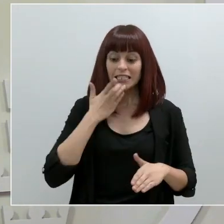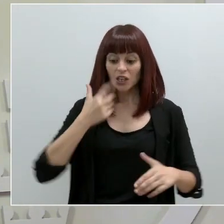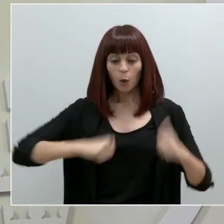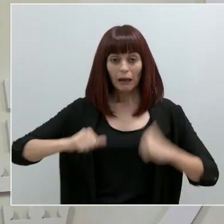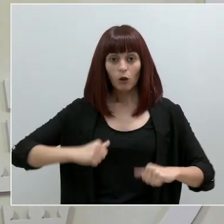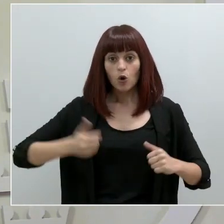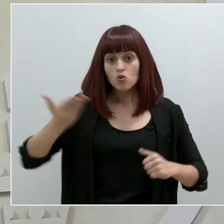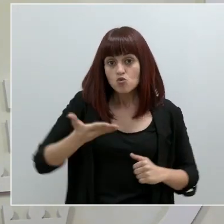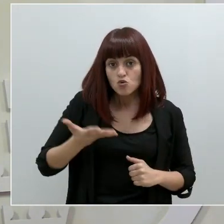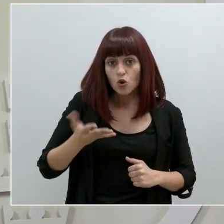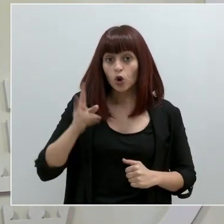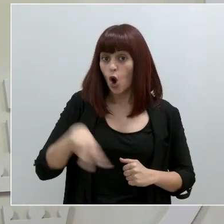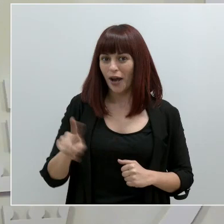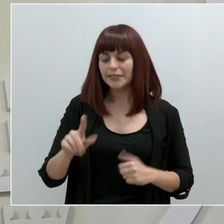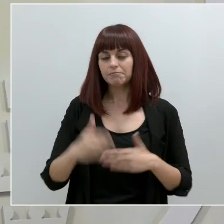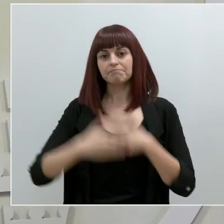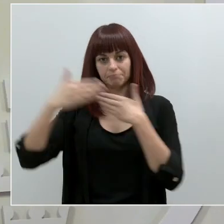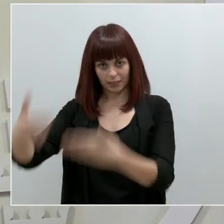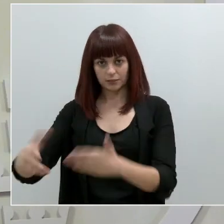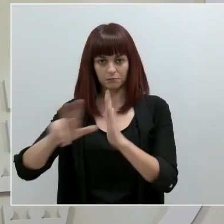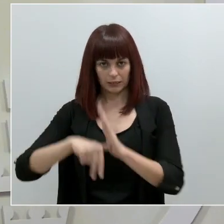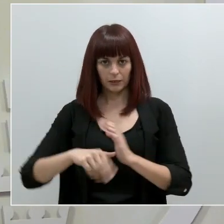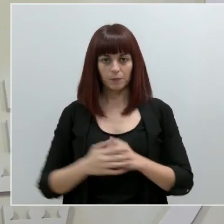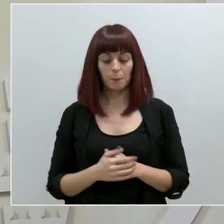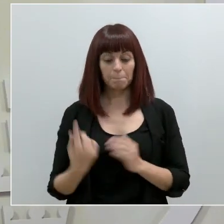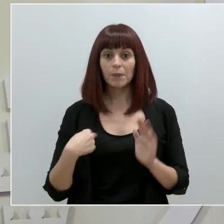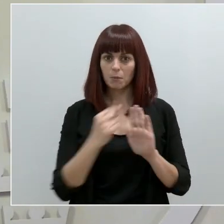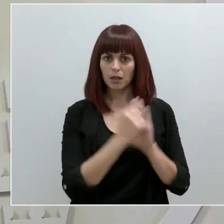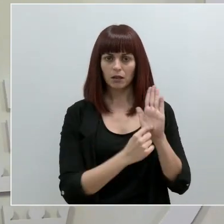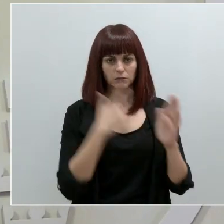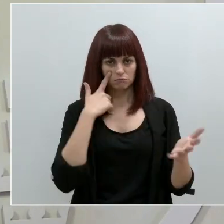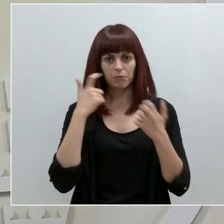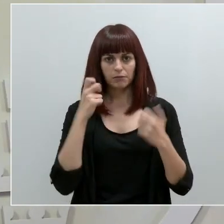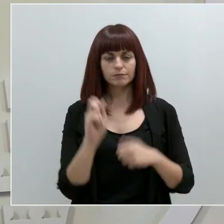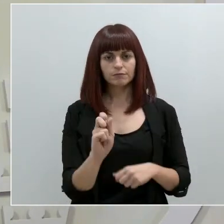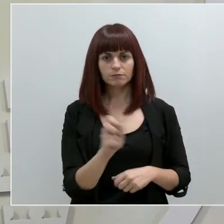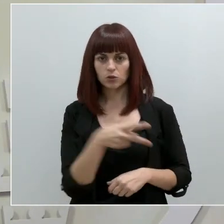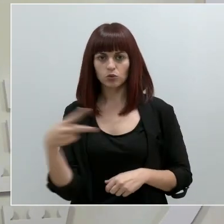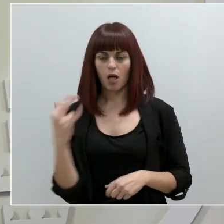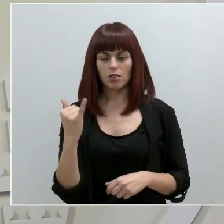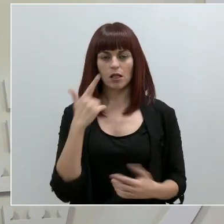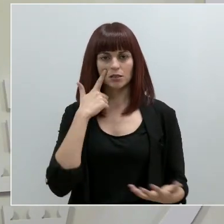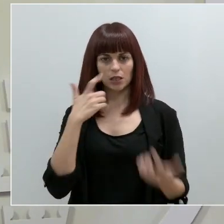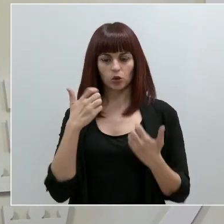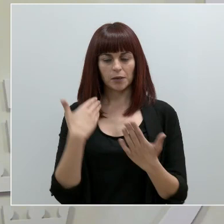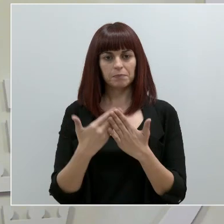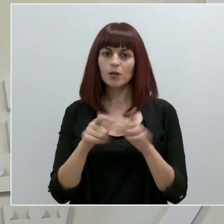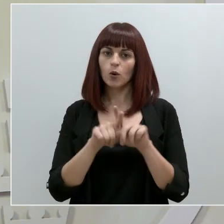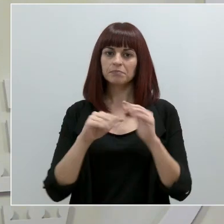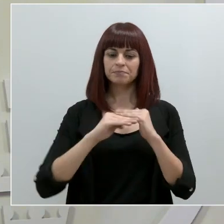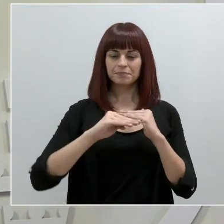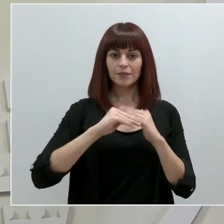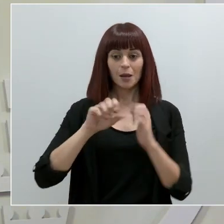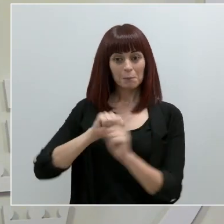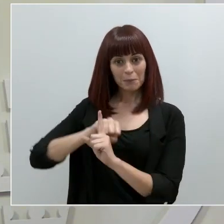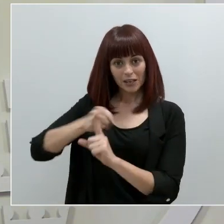esencial. Estas medidas están surtiendo efecto y hemos notado una estabilización de la